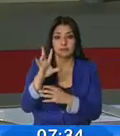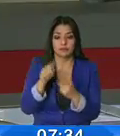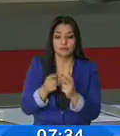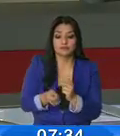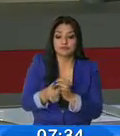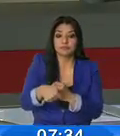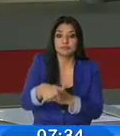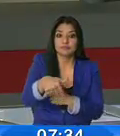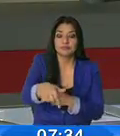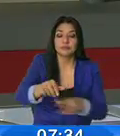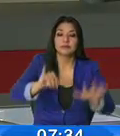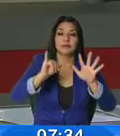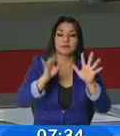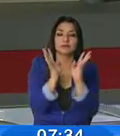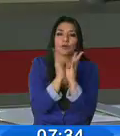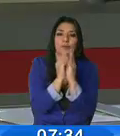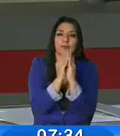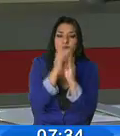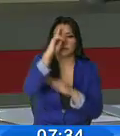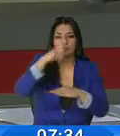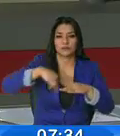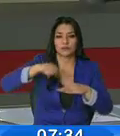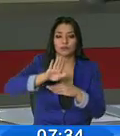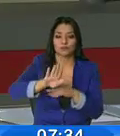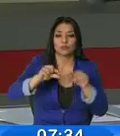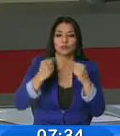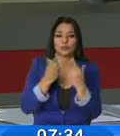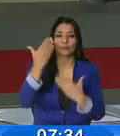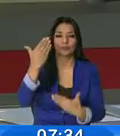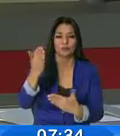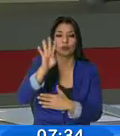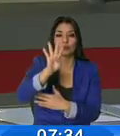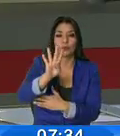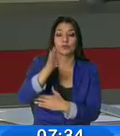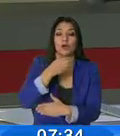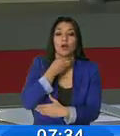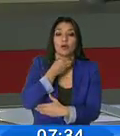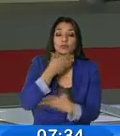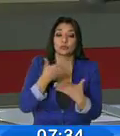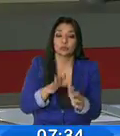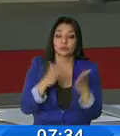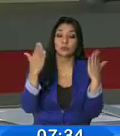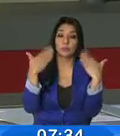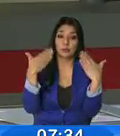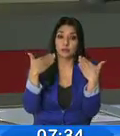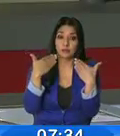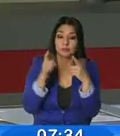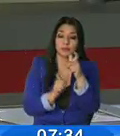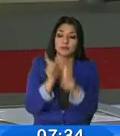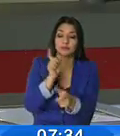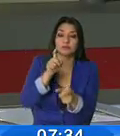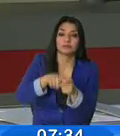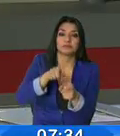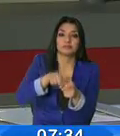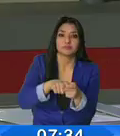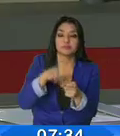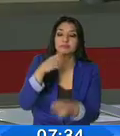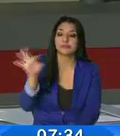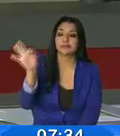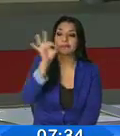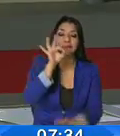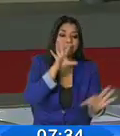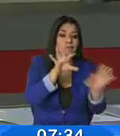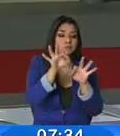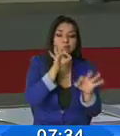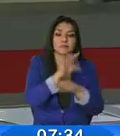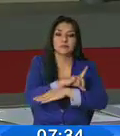de la sexta convención nacional de la organización que se llevaría a cabo el 4 de agosto en Guayaquil, adherentes del movimiento eligieron a los integrantes